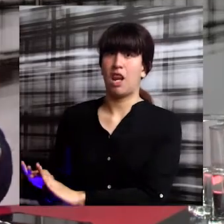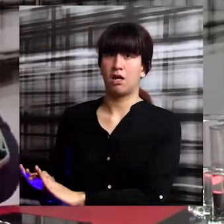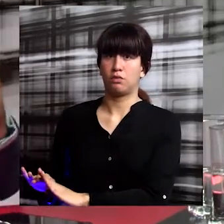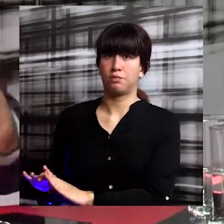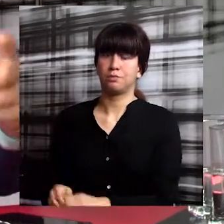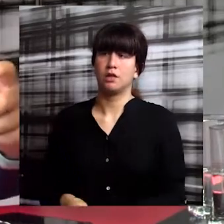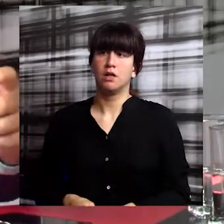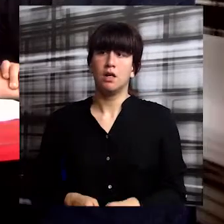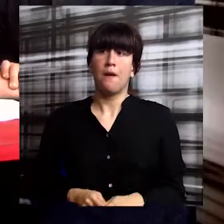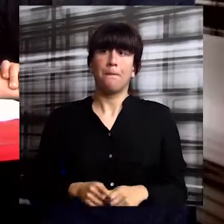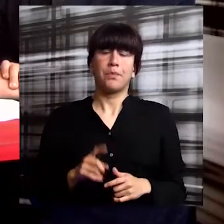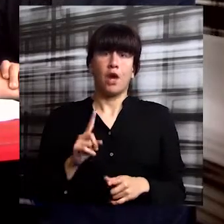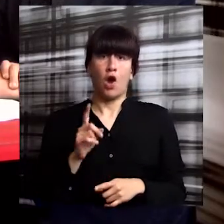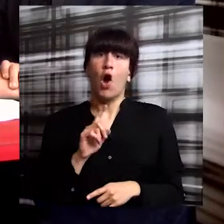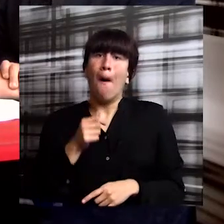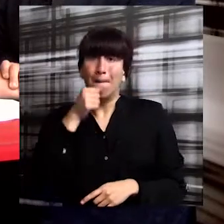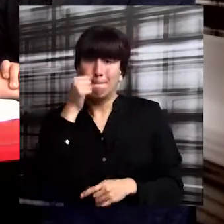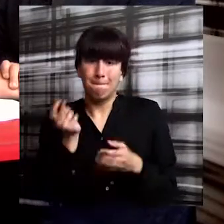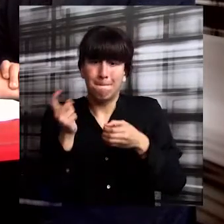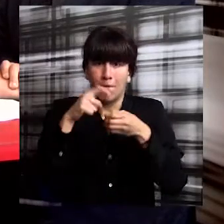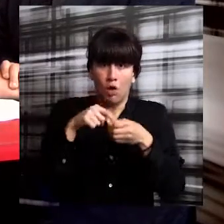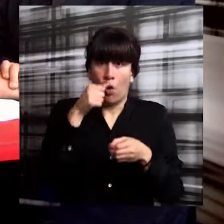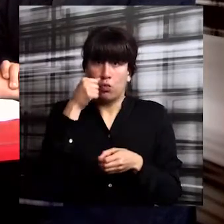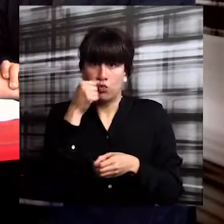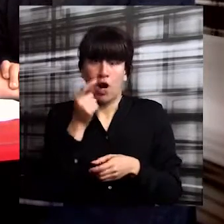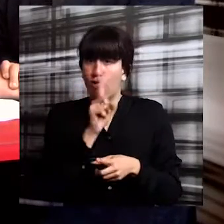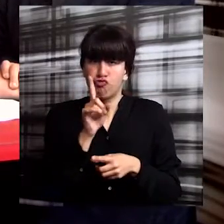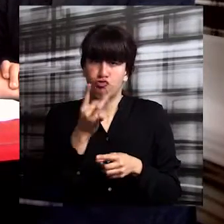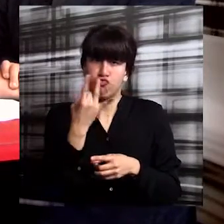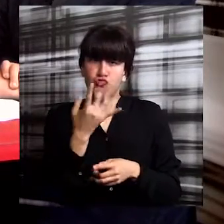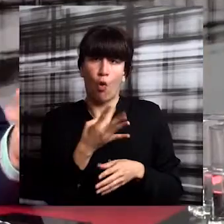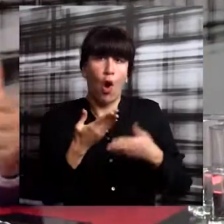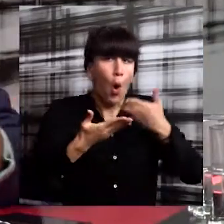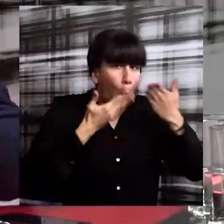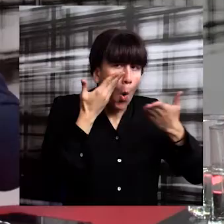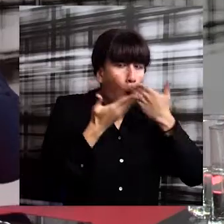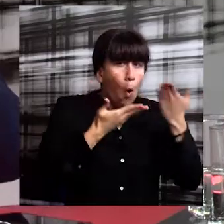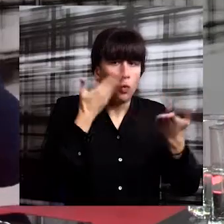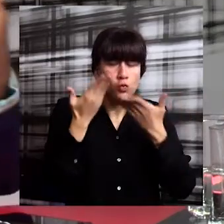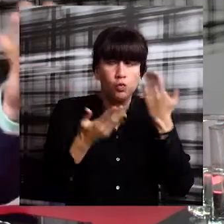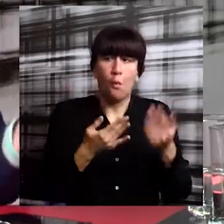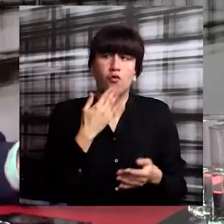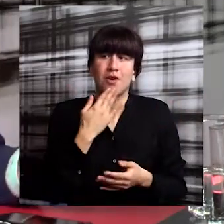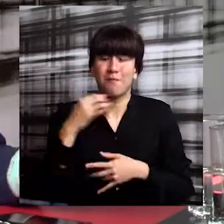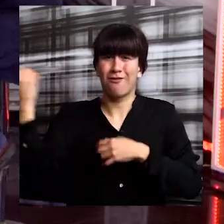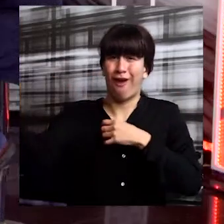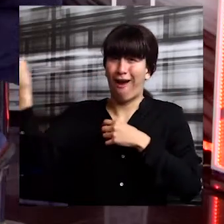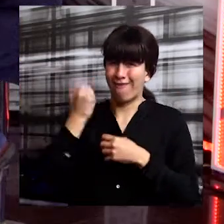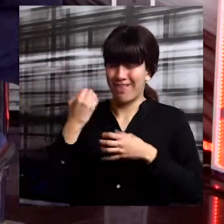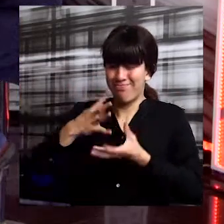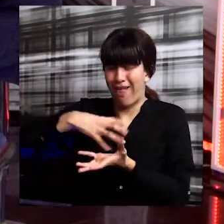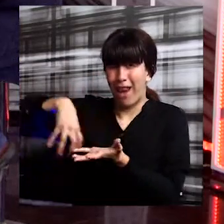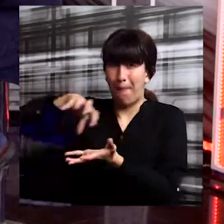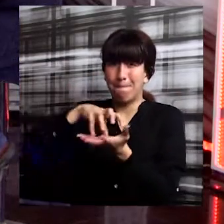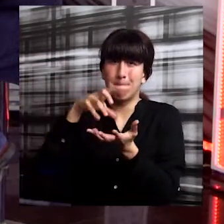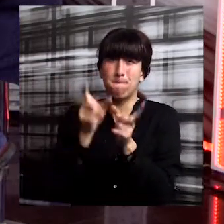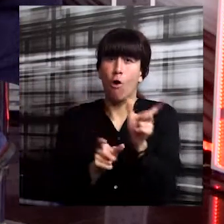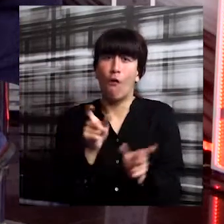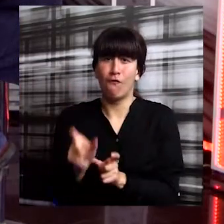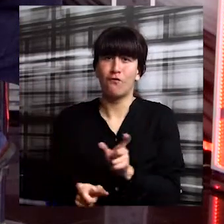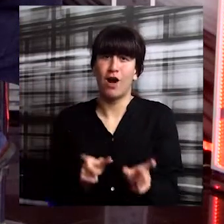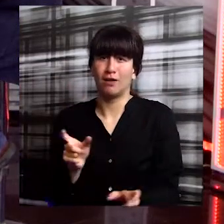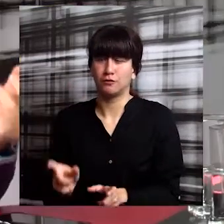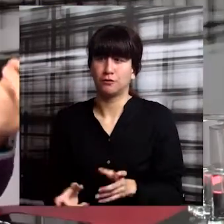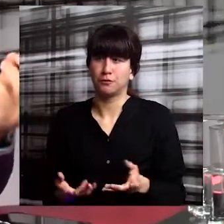no solo está el delito del consumo a todo tipo de personas y que nos están afectando a la población, sino también que